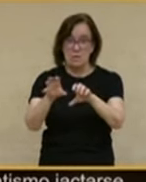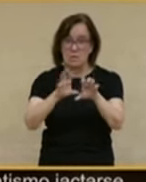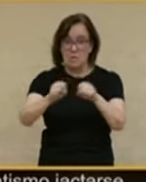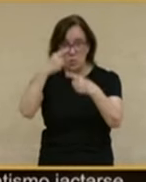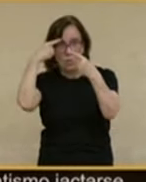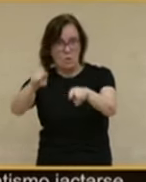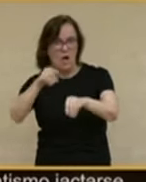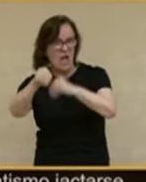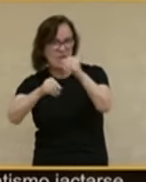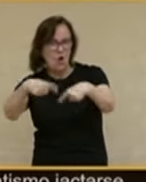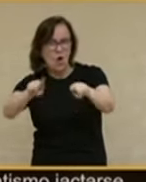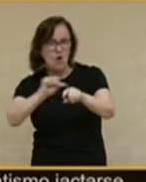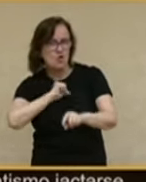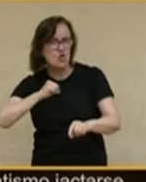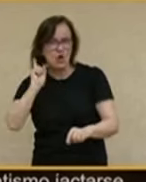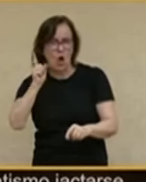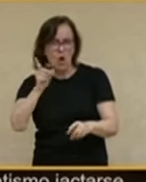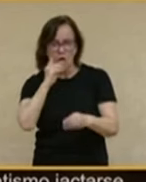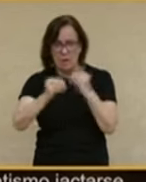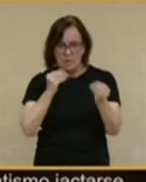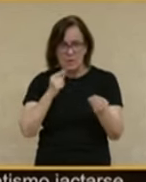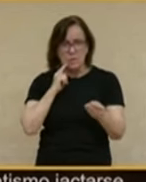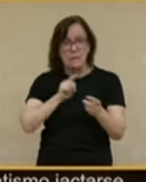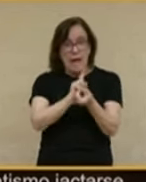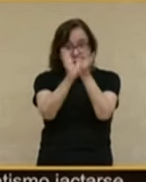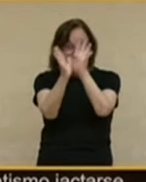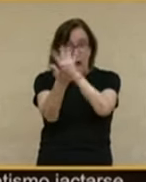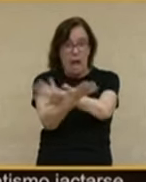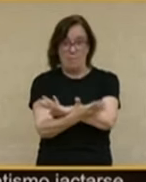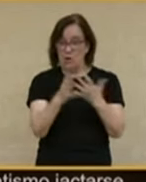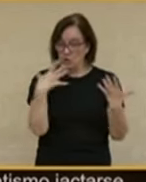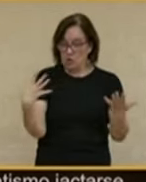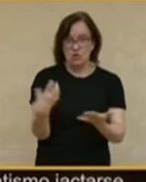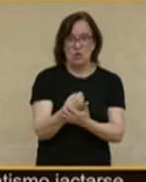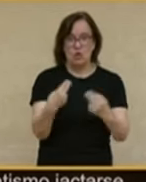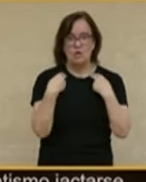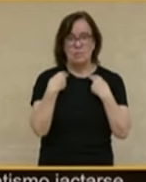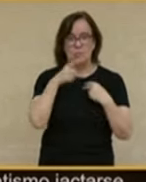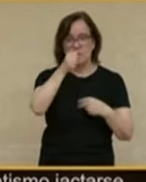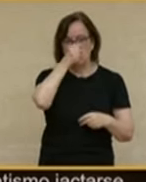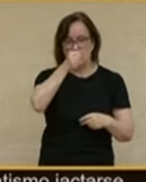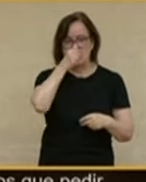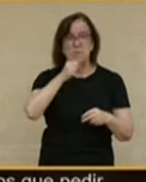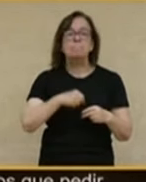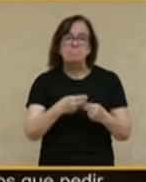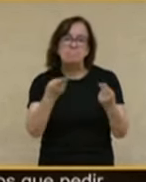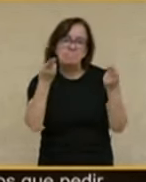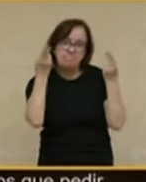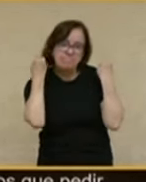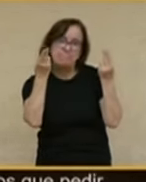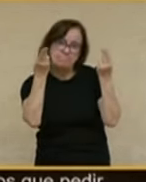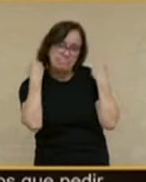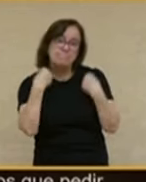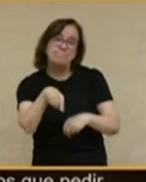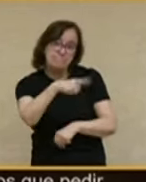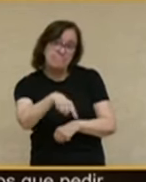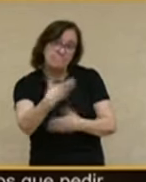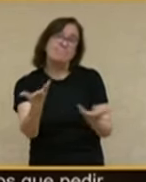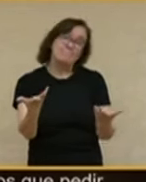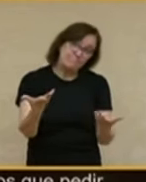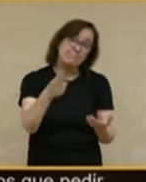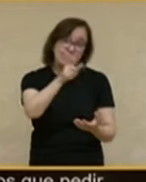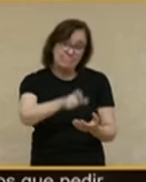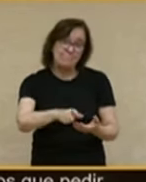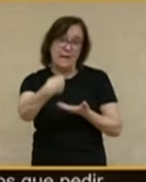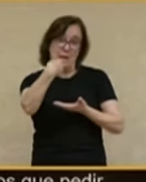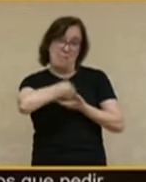solitos dieron. Y asimismo hemos asistido a la metamorfosis de todos los diputados socialistas, obedeciendo al amo que les paga, sin